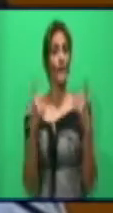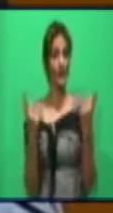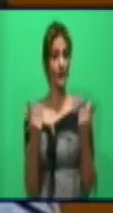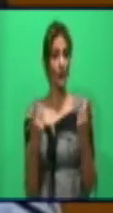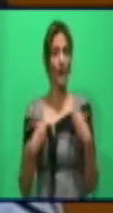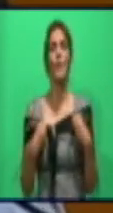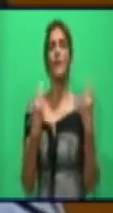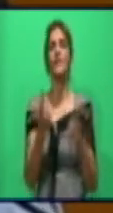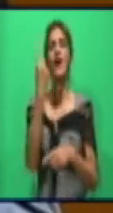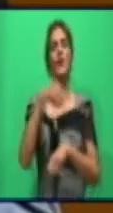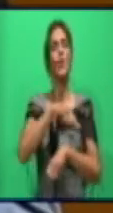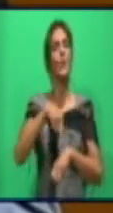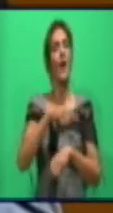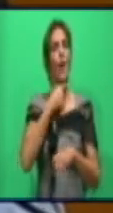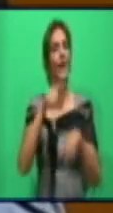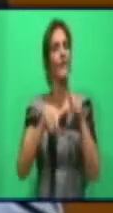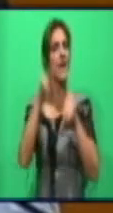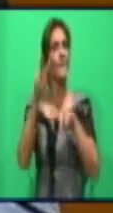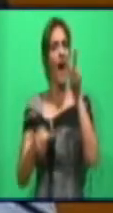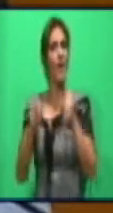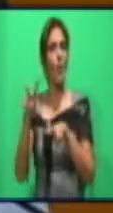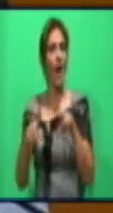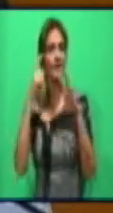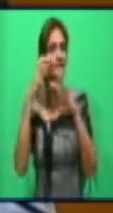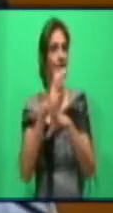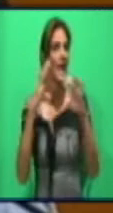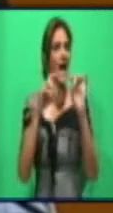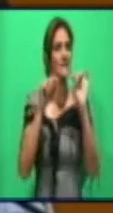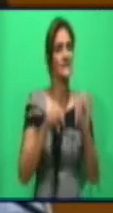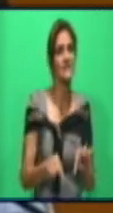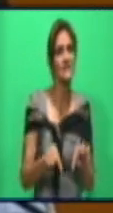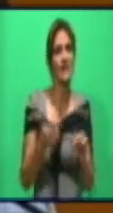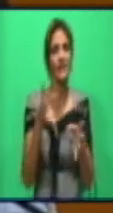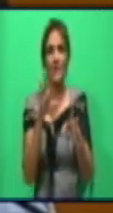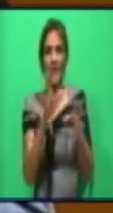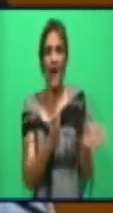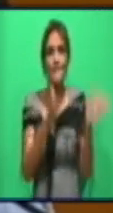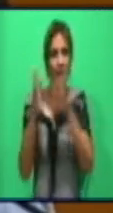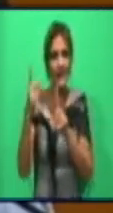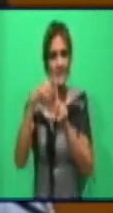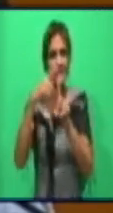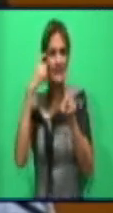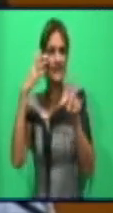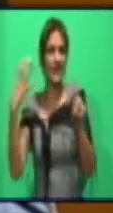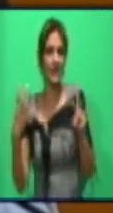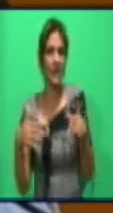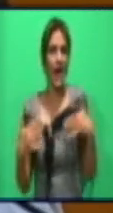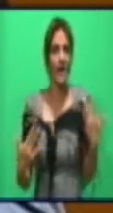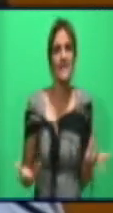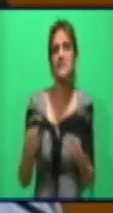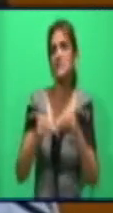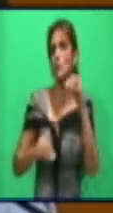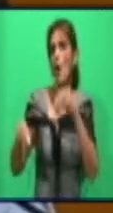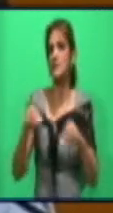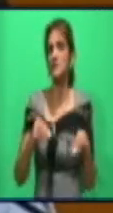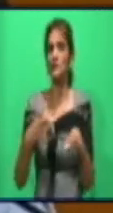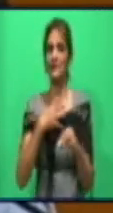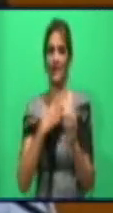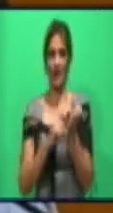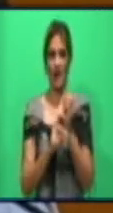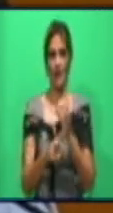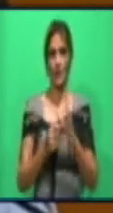una hora de evaluar desde la ciencia desde el enfoque técnico qué situación tiene en la provincia que como usted